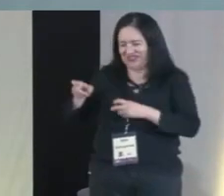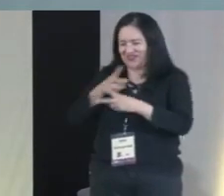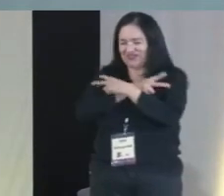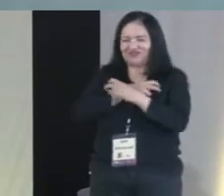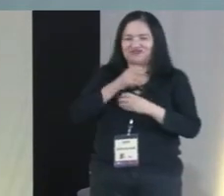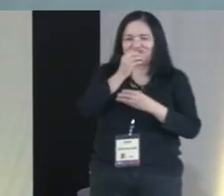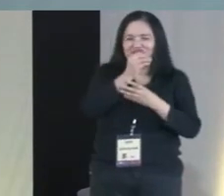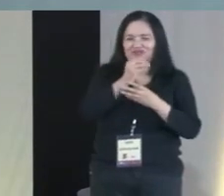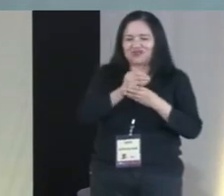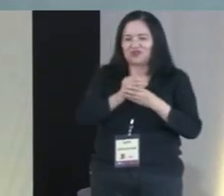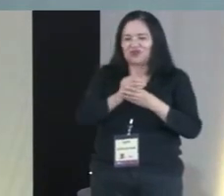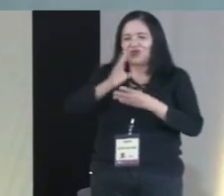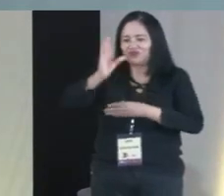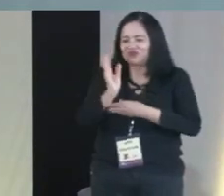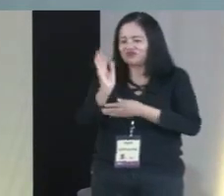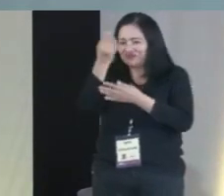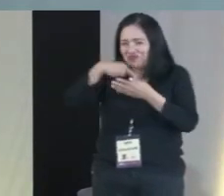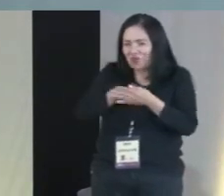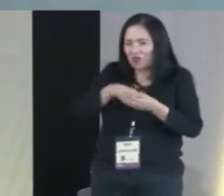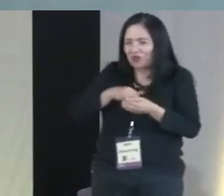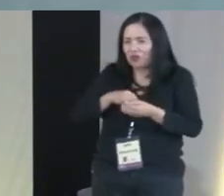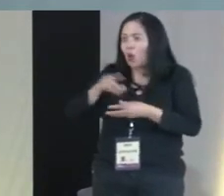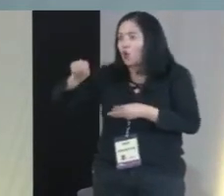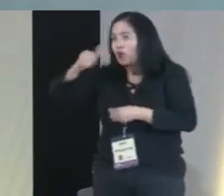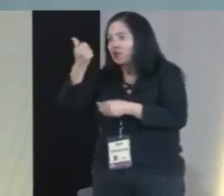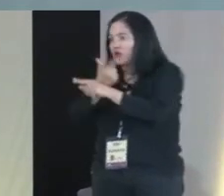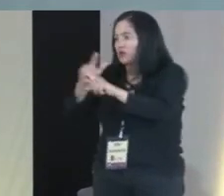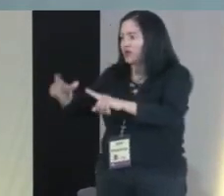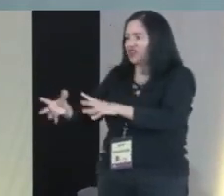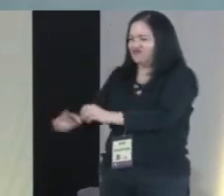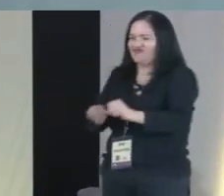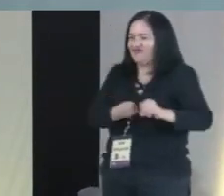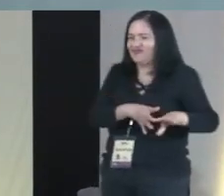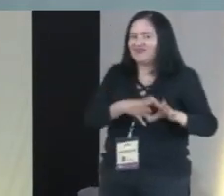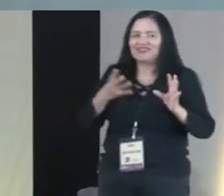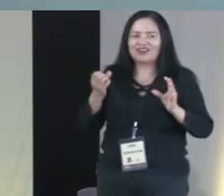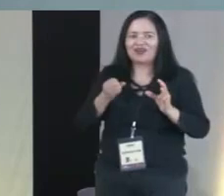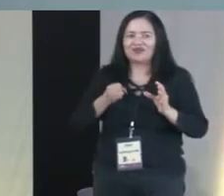los liberales querían echarlo al drenaje, ¿no?